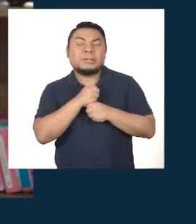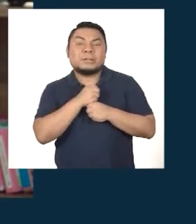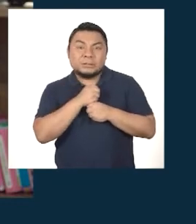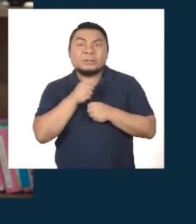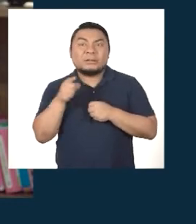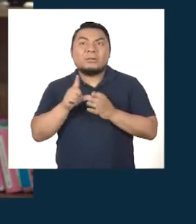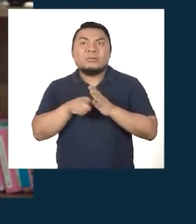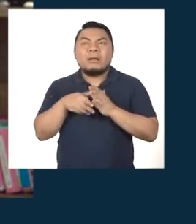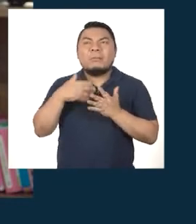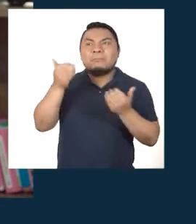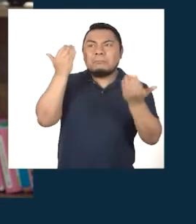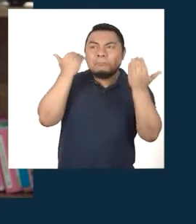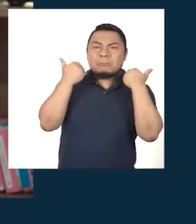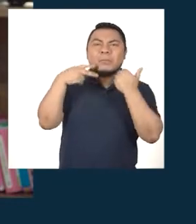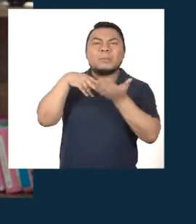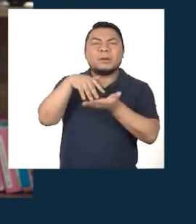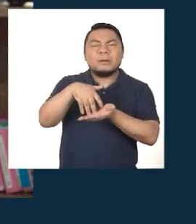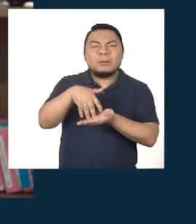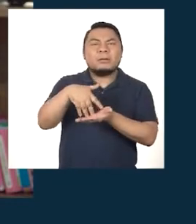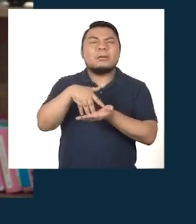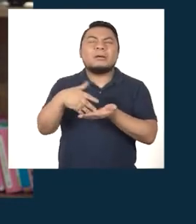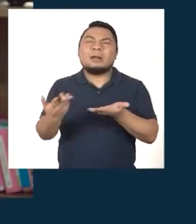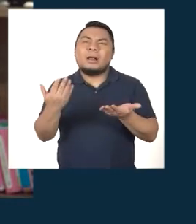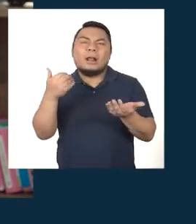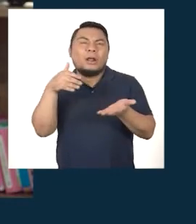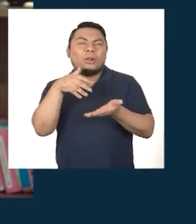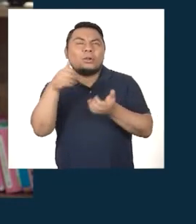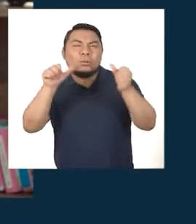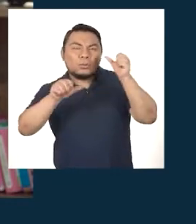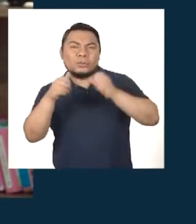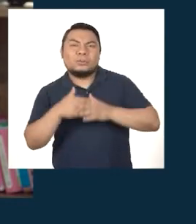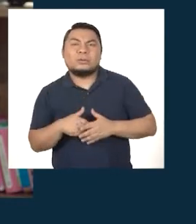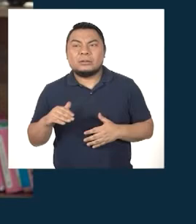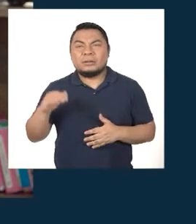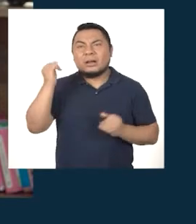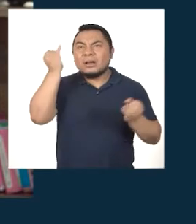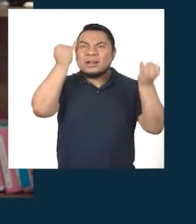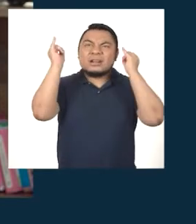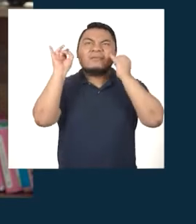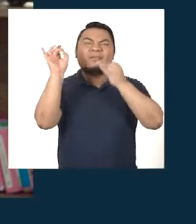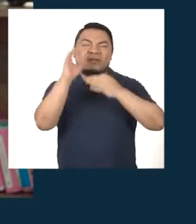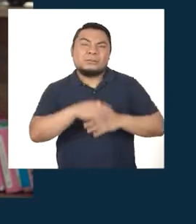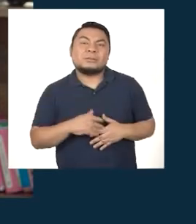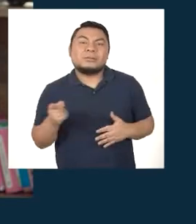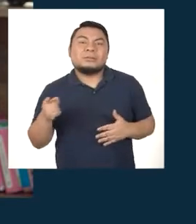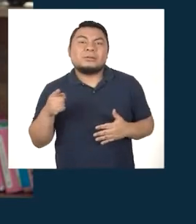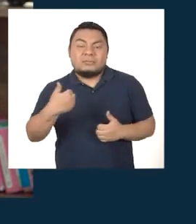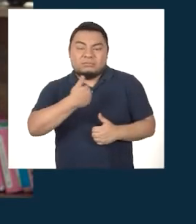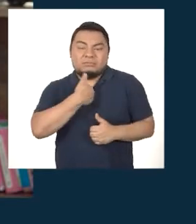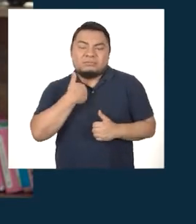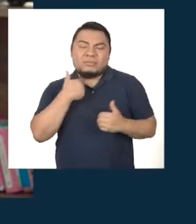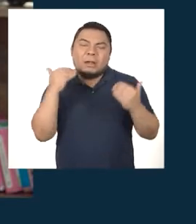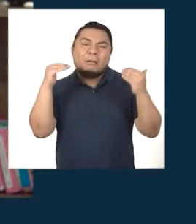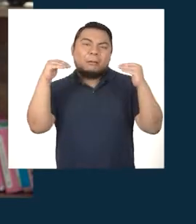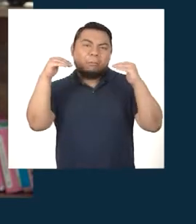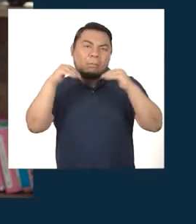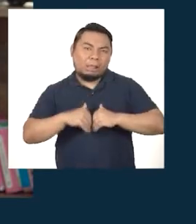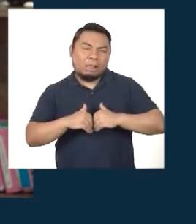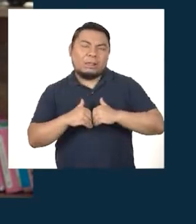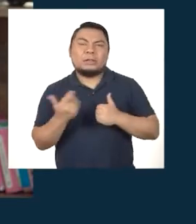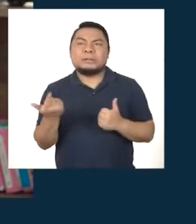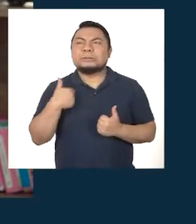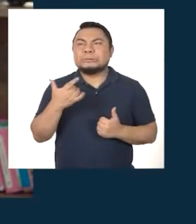creando ideas, ¿no? Entonces el niño puede ir justamente teniendo una autoestima baja, ¿no? Porque se